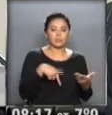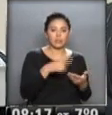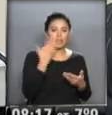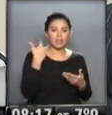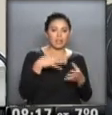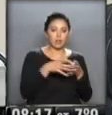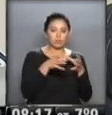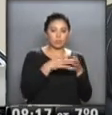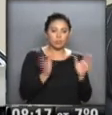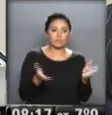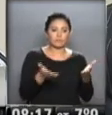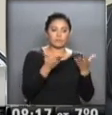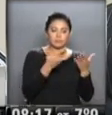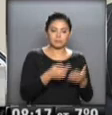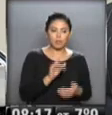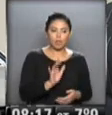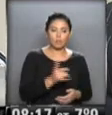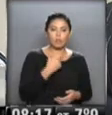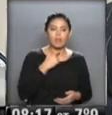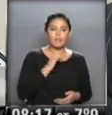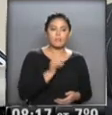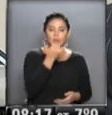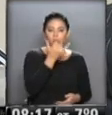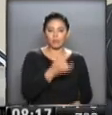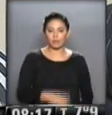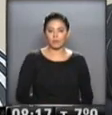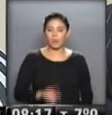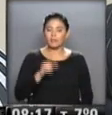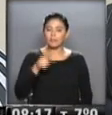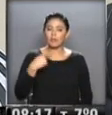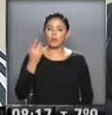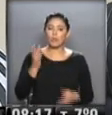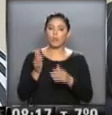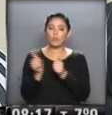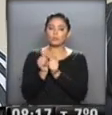entrenadores anteriores. Esta semana me voy a comunicar con Franco, el cual